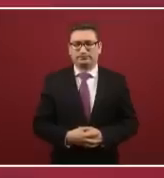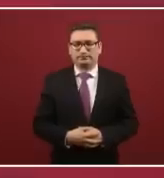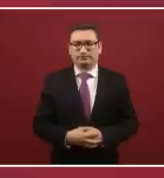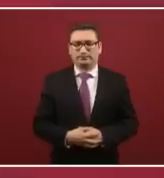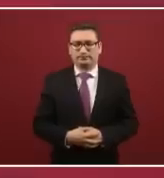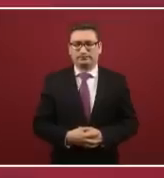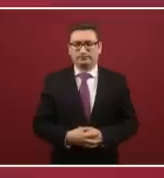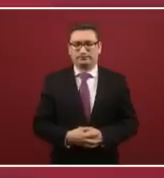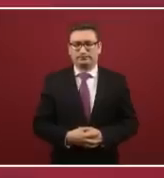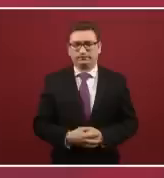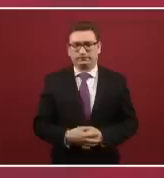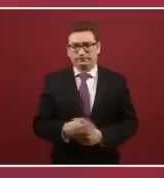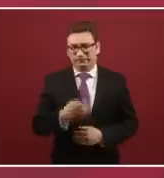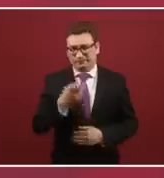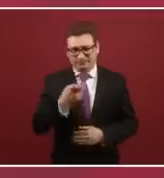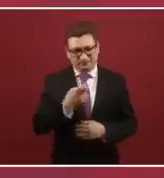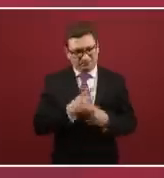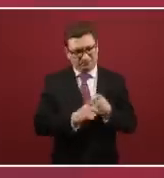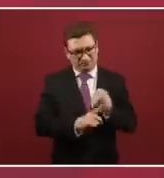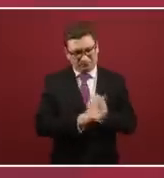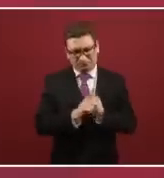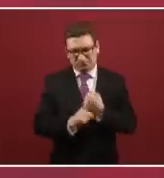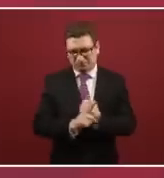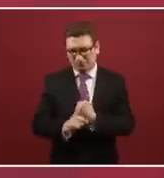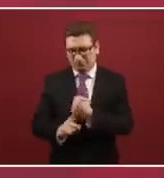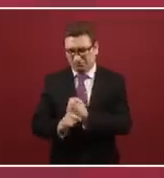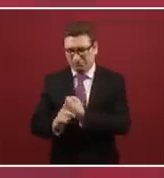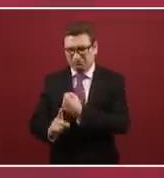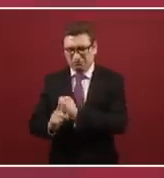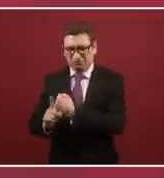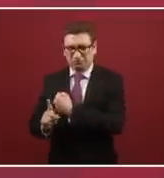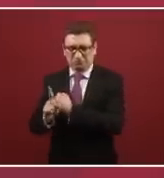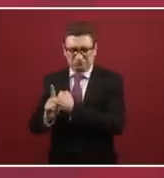lo echó a perder todo, porque es muy fuerte